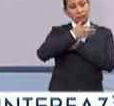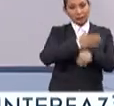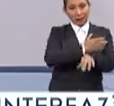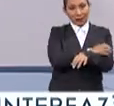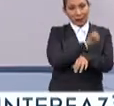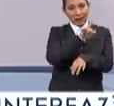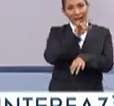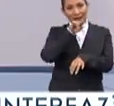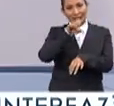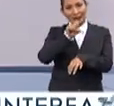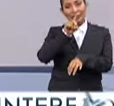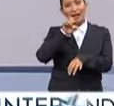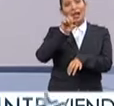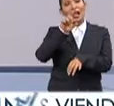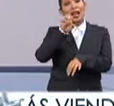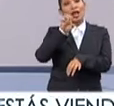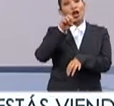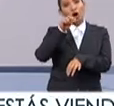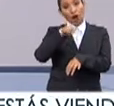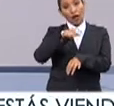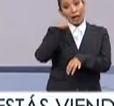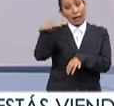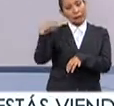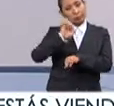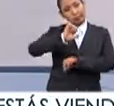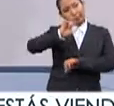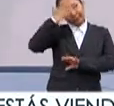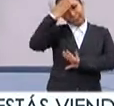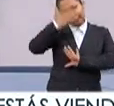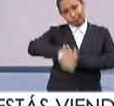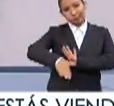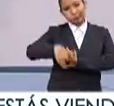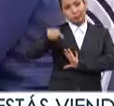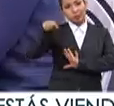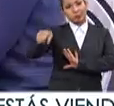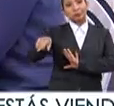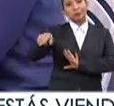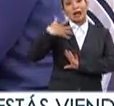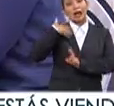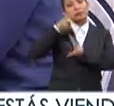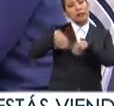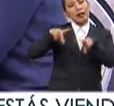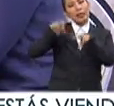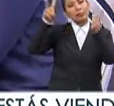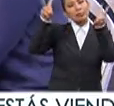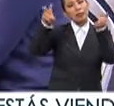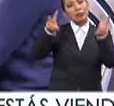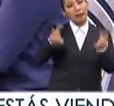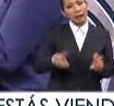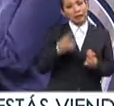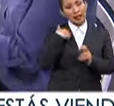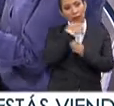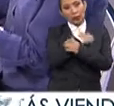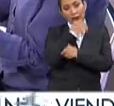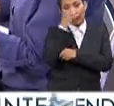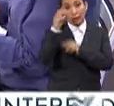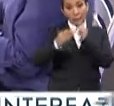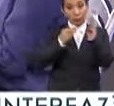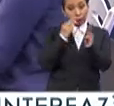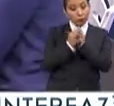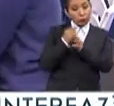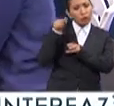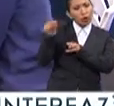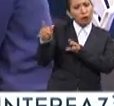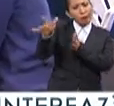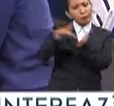compañera ellis de león quien se especialista que se especializa en analizar los temas educativos en el mundo